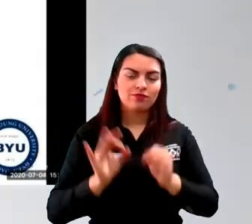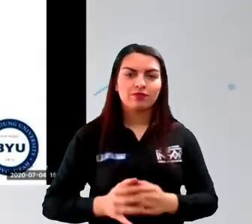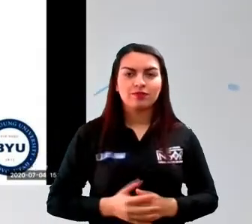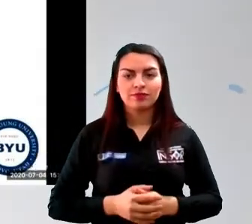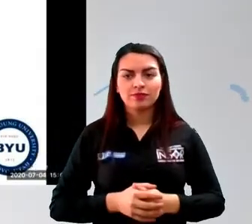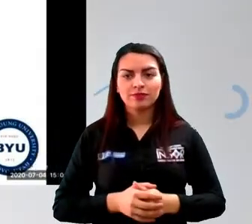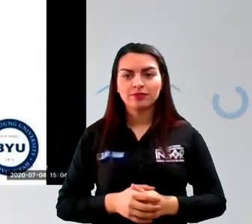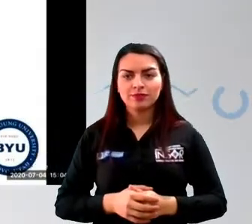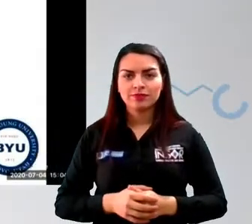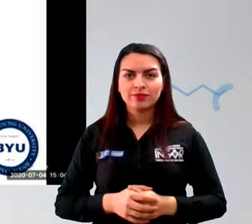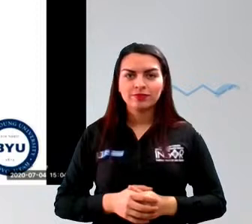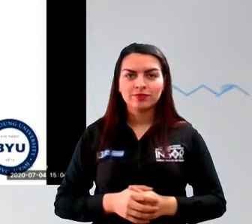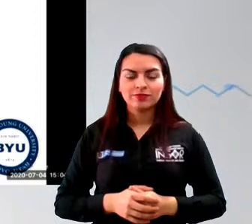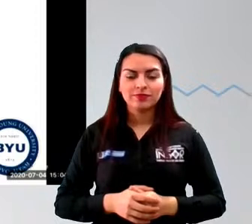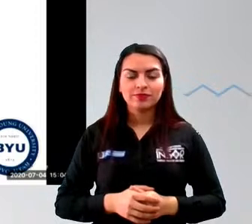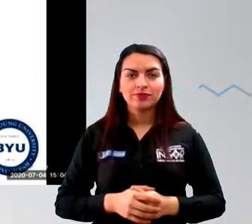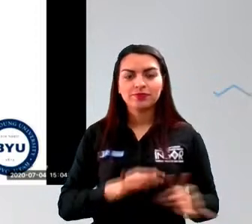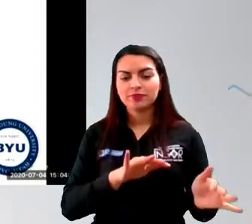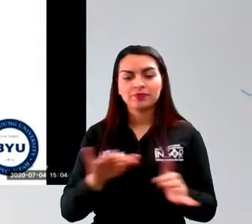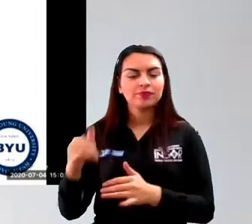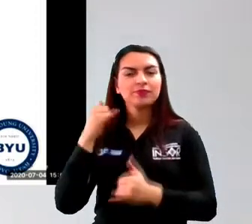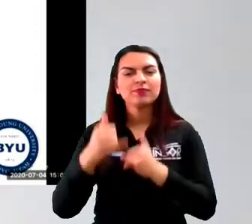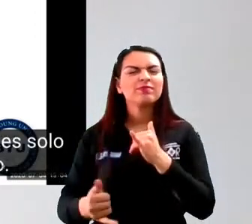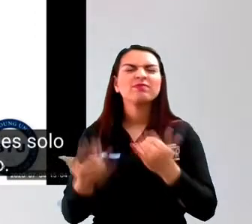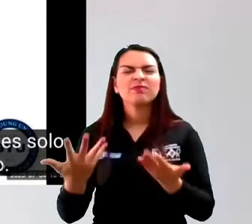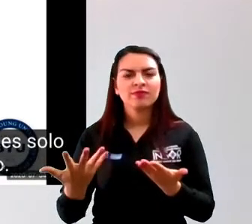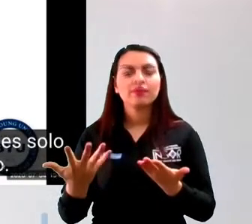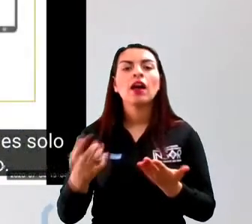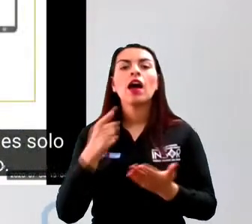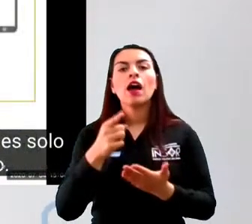Para terminar, voy a hablar sobre el uso efectivo de video.